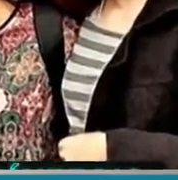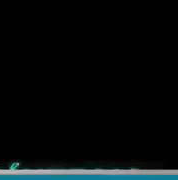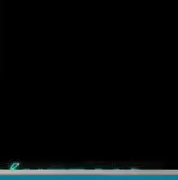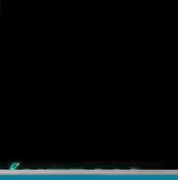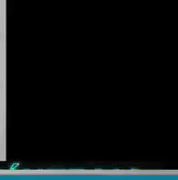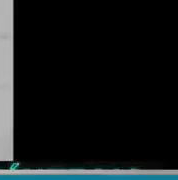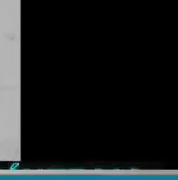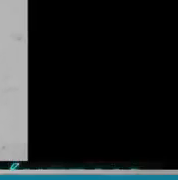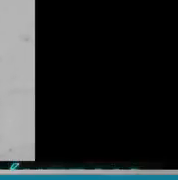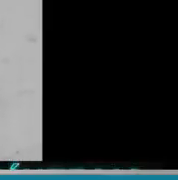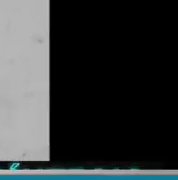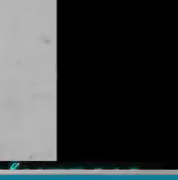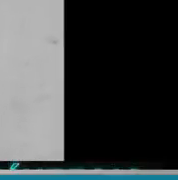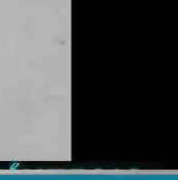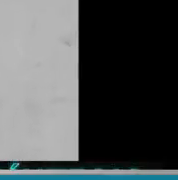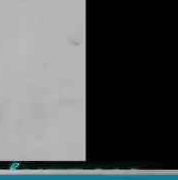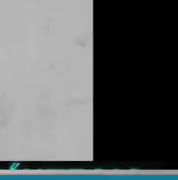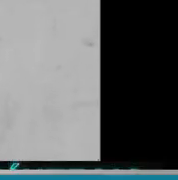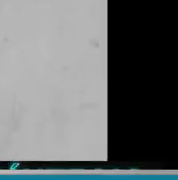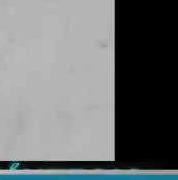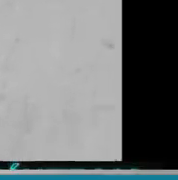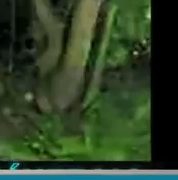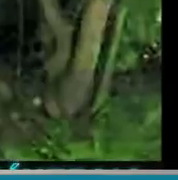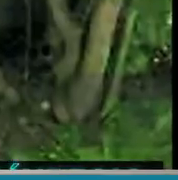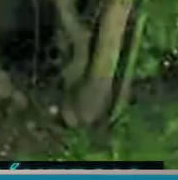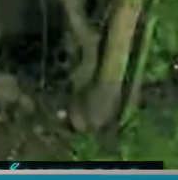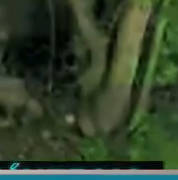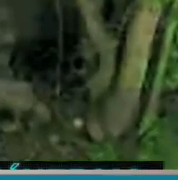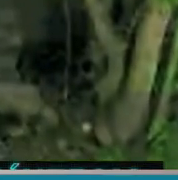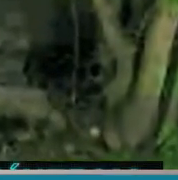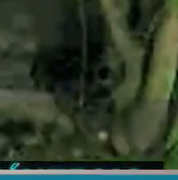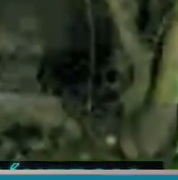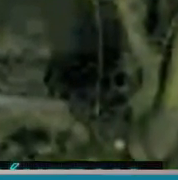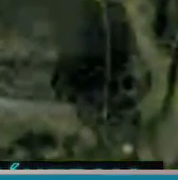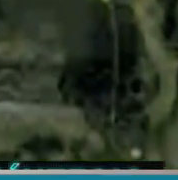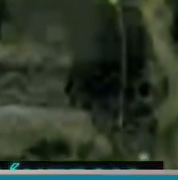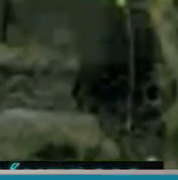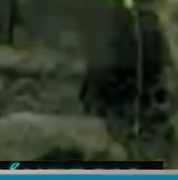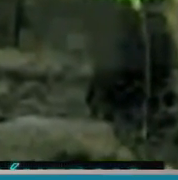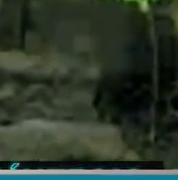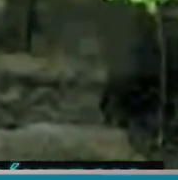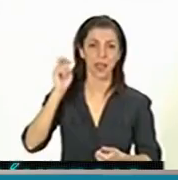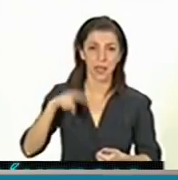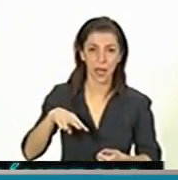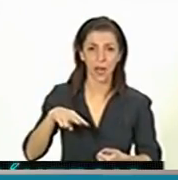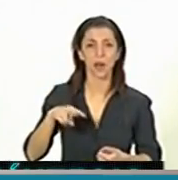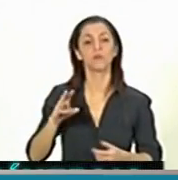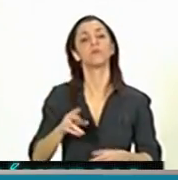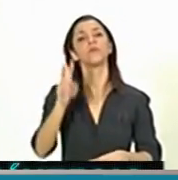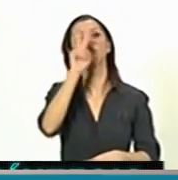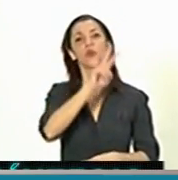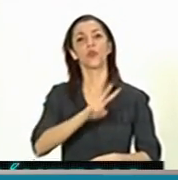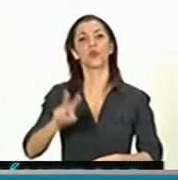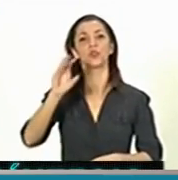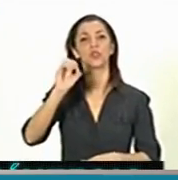cada uno de esos niños el Estado va a tener que pagar una suma de dinero. Como te decíamos, esto sucedió también ayer. La decisión también fue